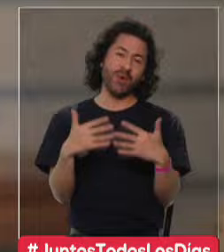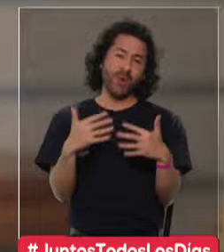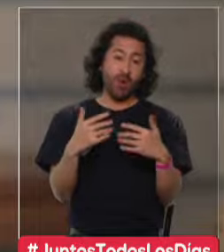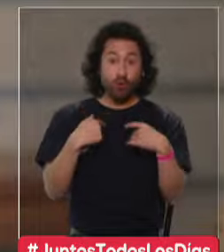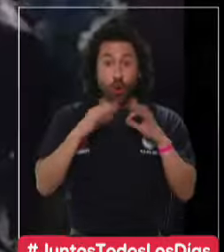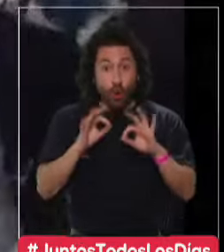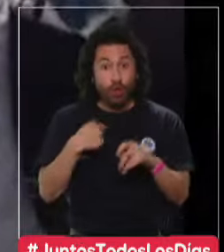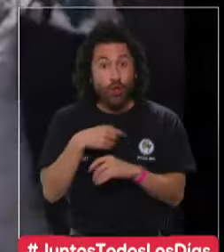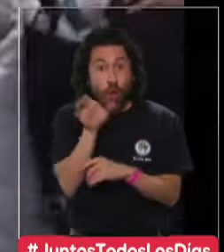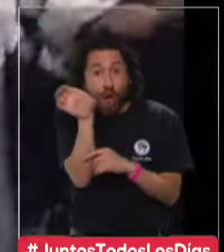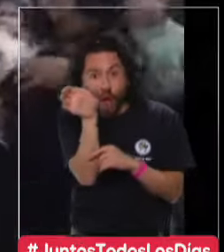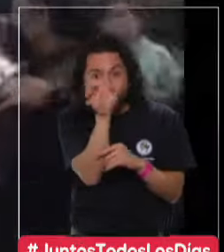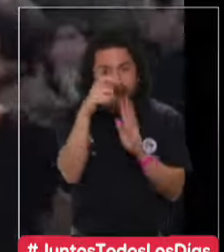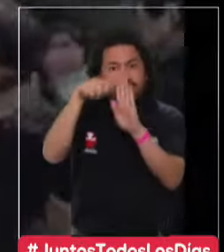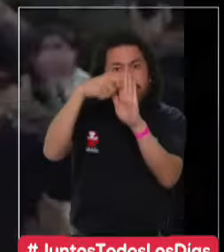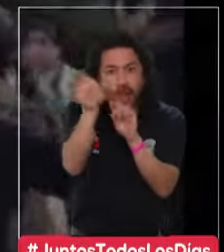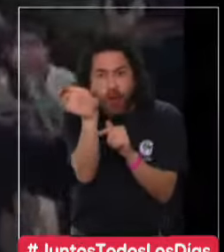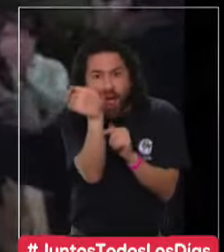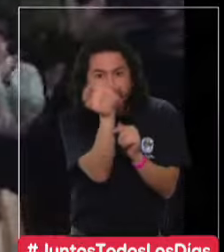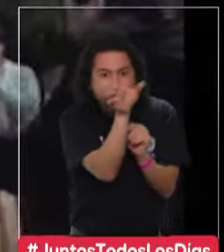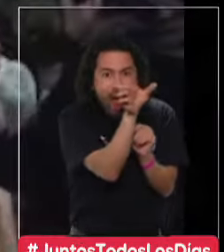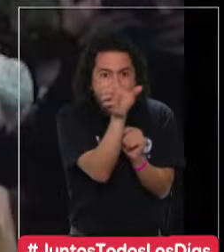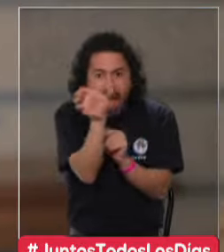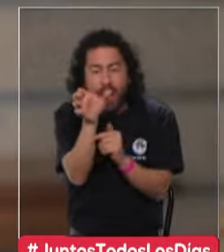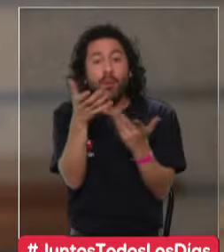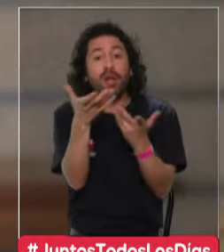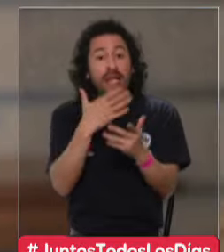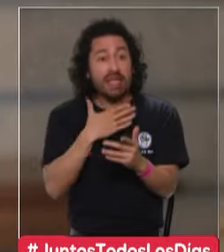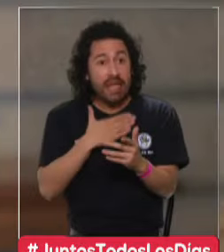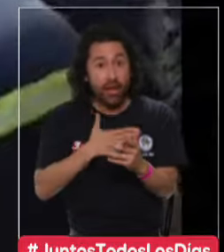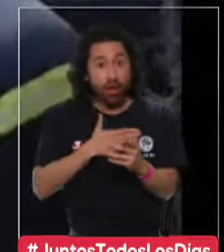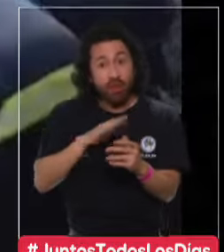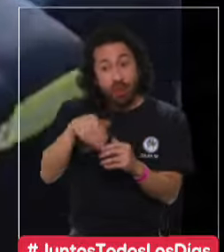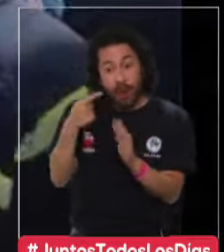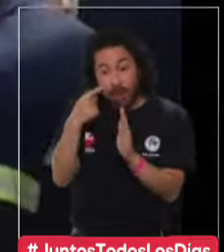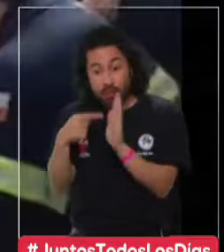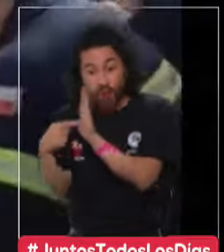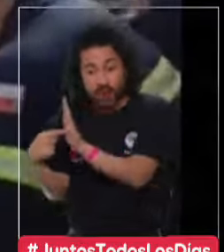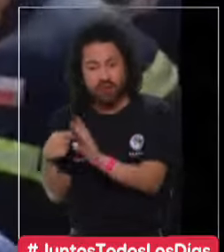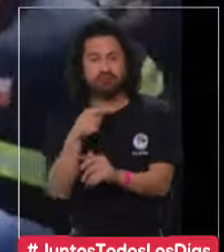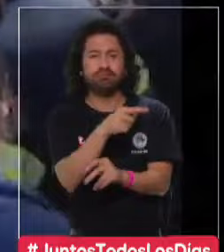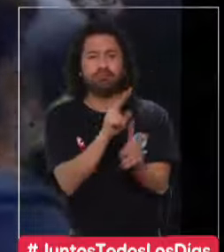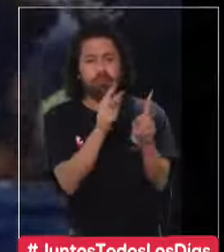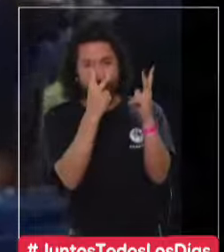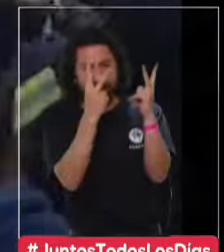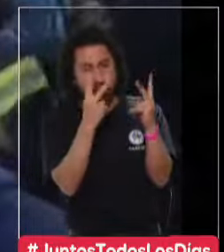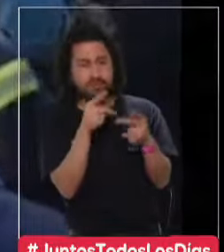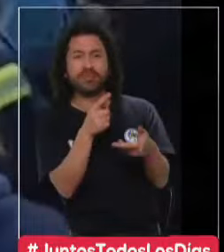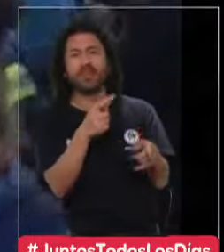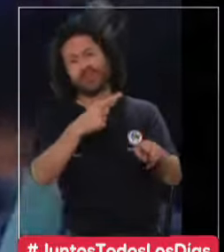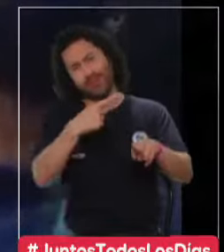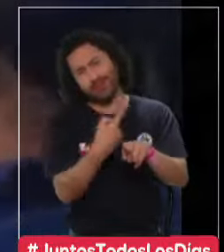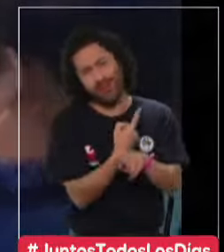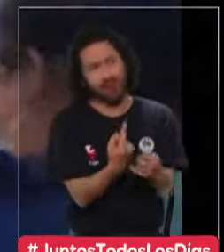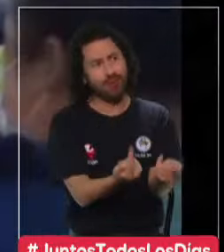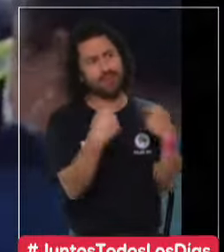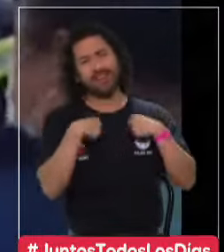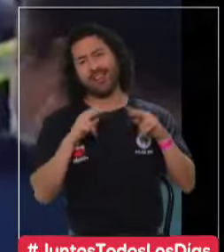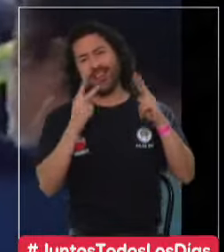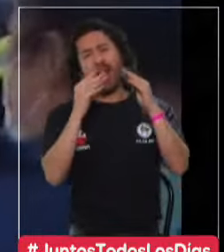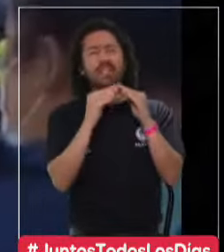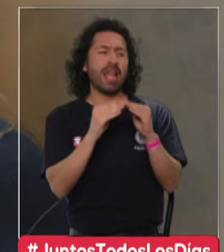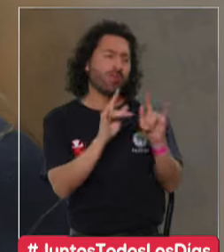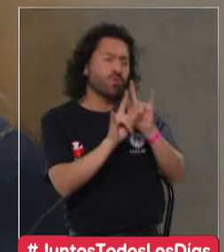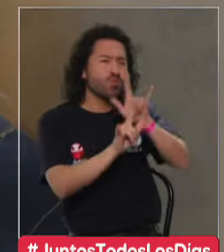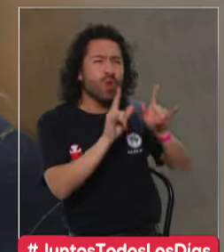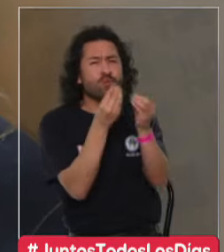hice un video porque queríamos que ella viera todo lo que la amábamos. Ahí está la Martinita, nuevamente en su hogar. Te queremos mucho,